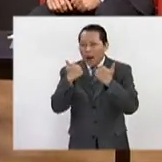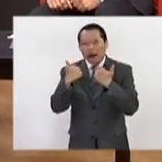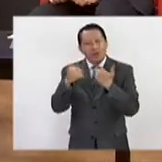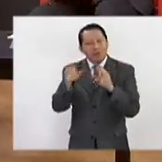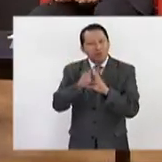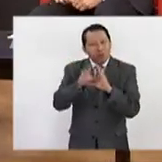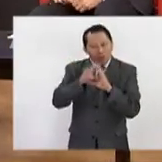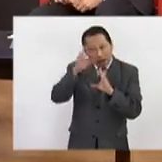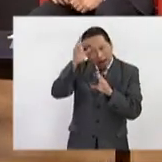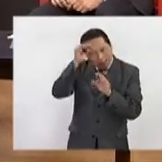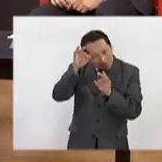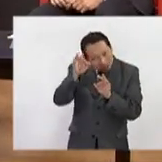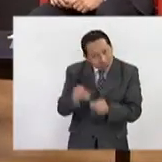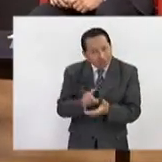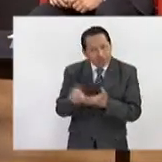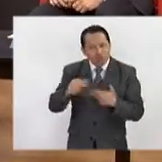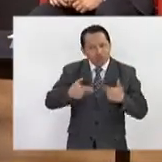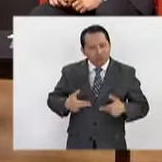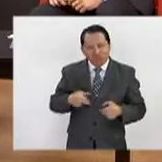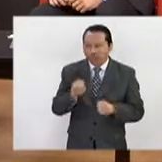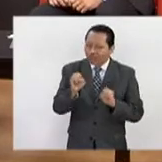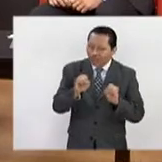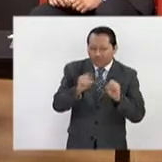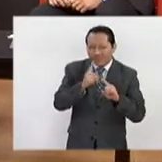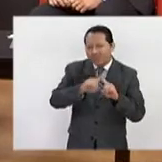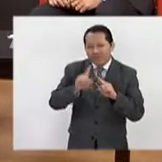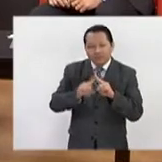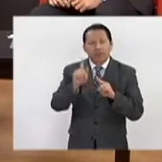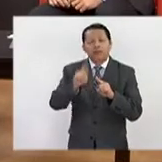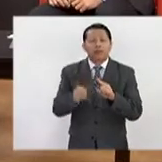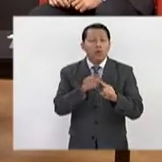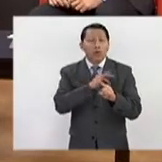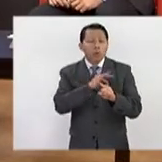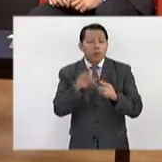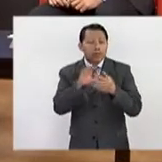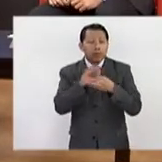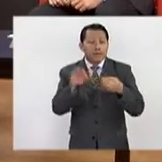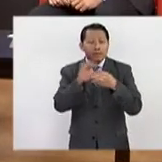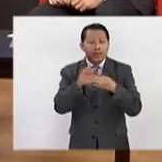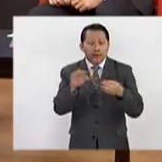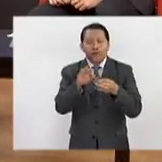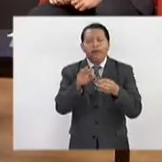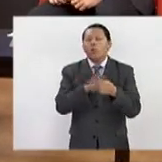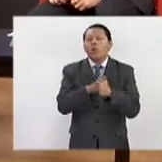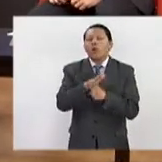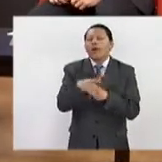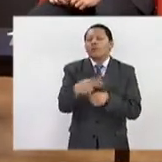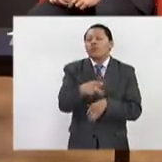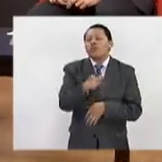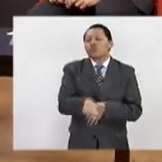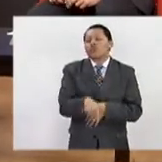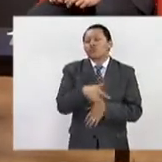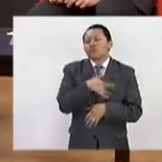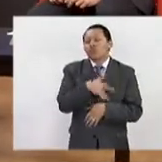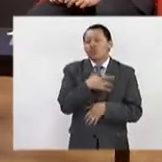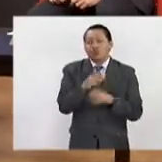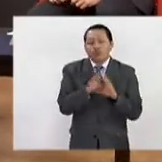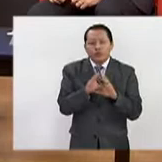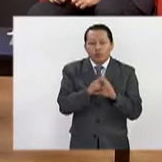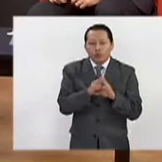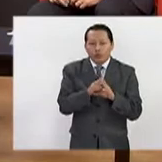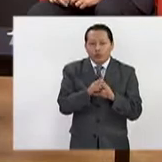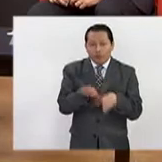nada de los derechos humanos, en fin. Por eso nos gustaría que nos explicaras cuál es tu postura a este respecto, porque tú eres